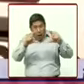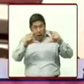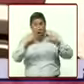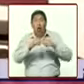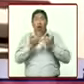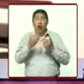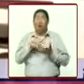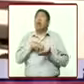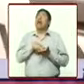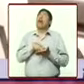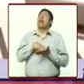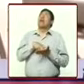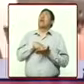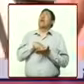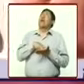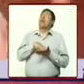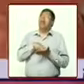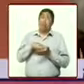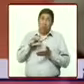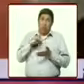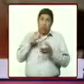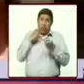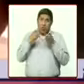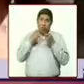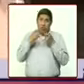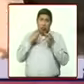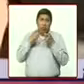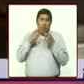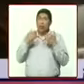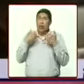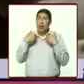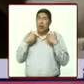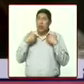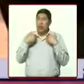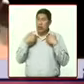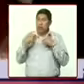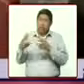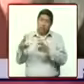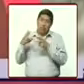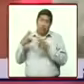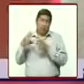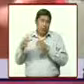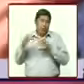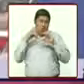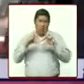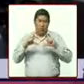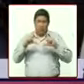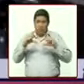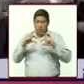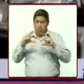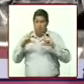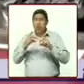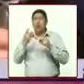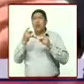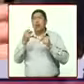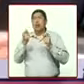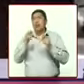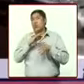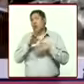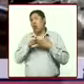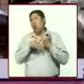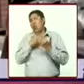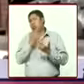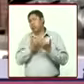momentos terribles que le tocó vivir a la comunidad. La cámara que manejo la tenía en la camioneta y la camioneta salió rápido del lugar porque todo